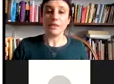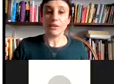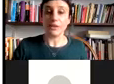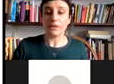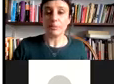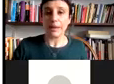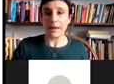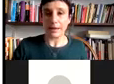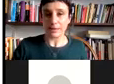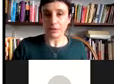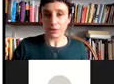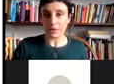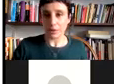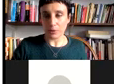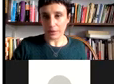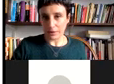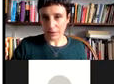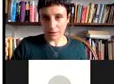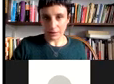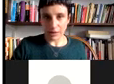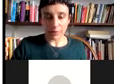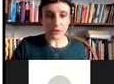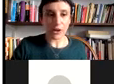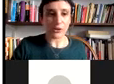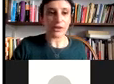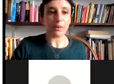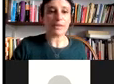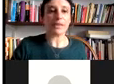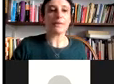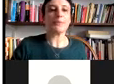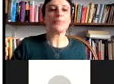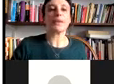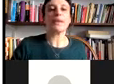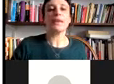y facilitadores para el acceso a la salud de las personas con discapacidad, y